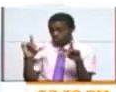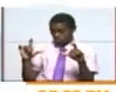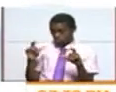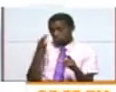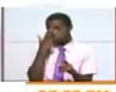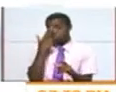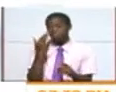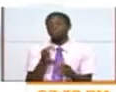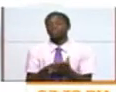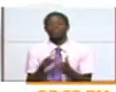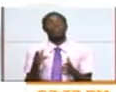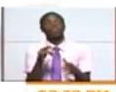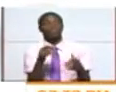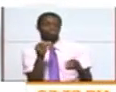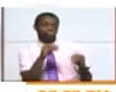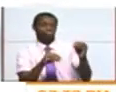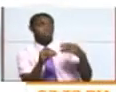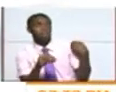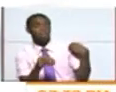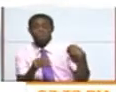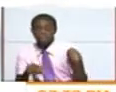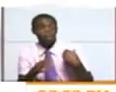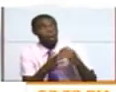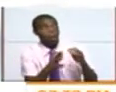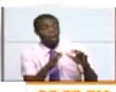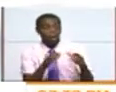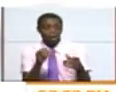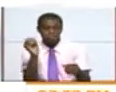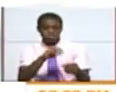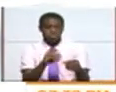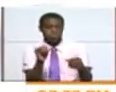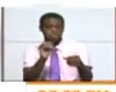Que me puso a hacer las cosas así, a lo mal.